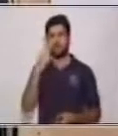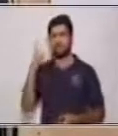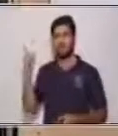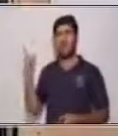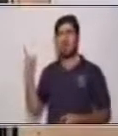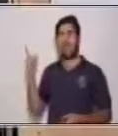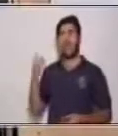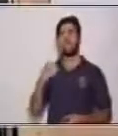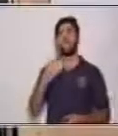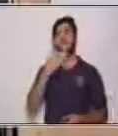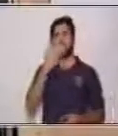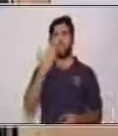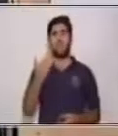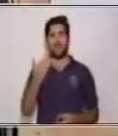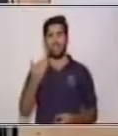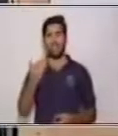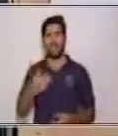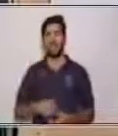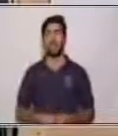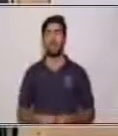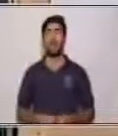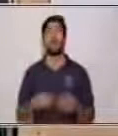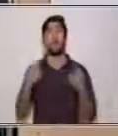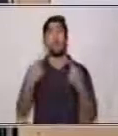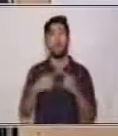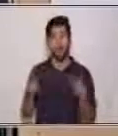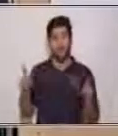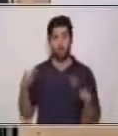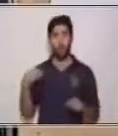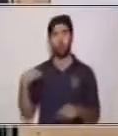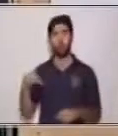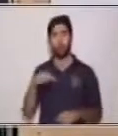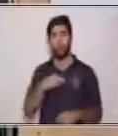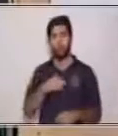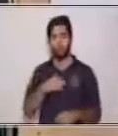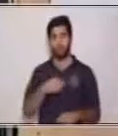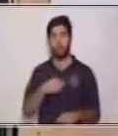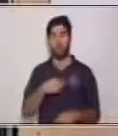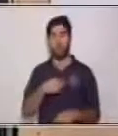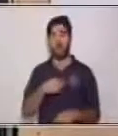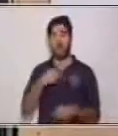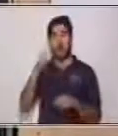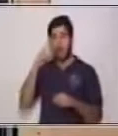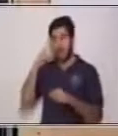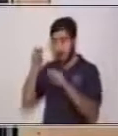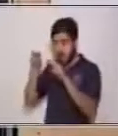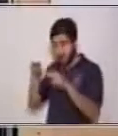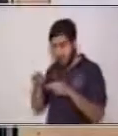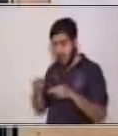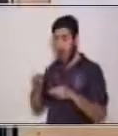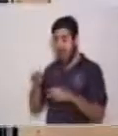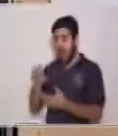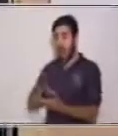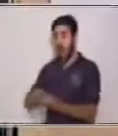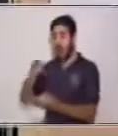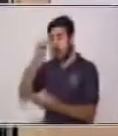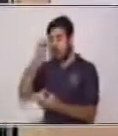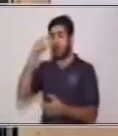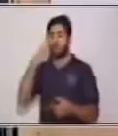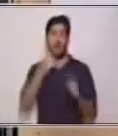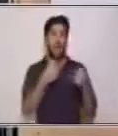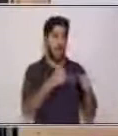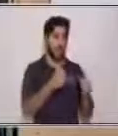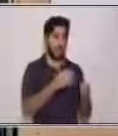textos instructivos, pero debemos de seguirlos para tener los resultados que